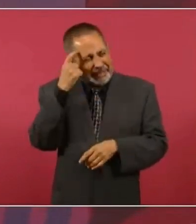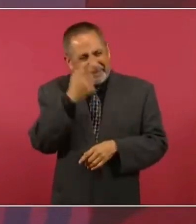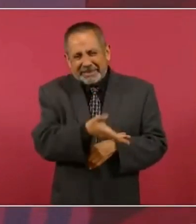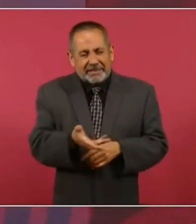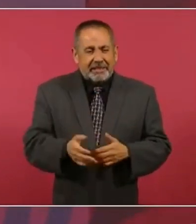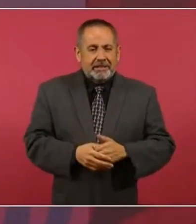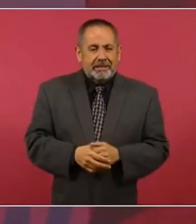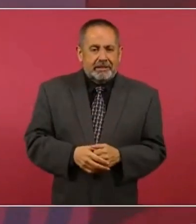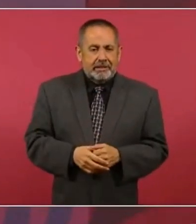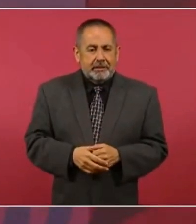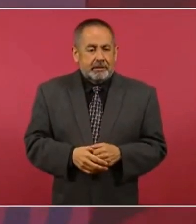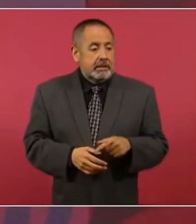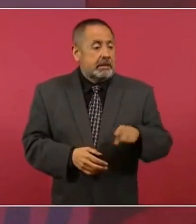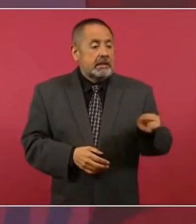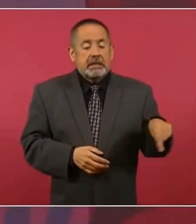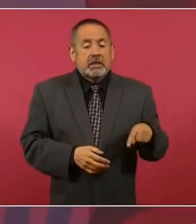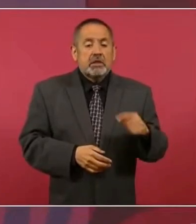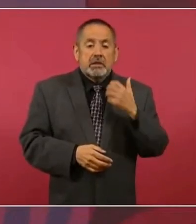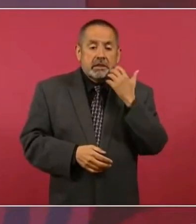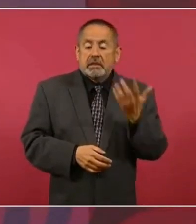Porque les ganan